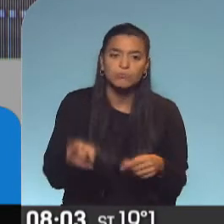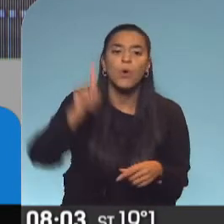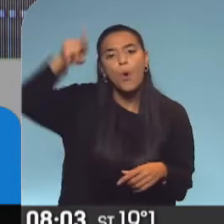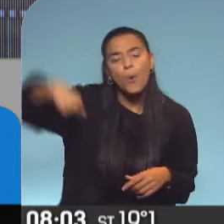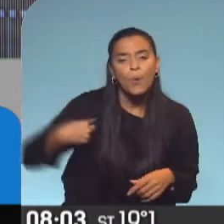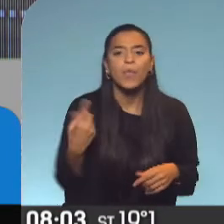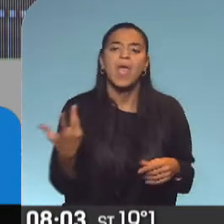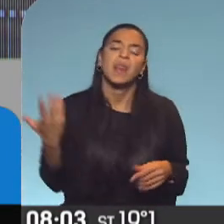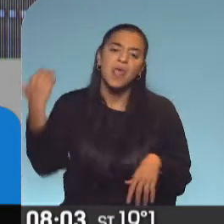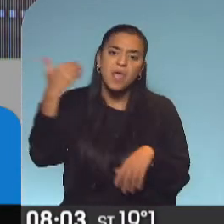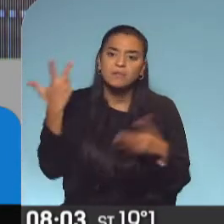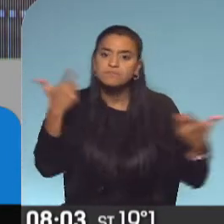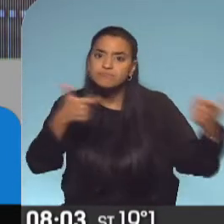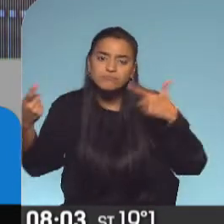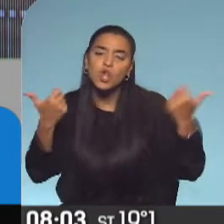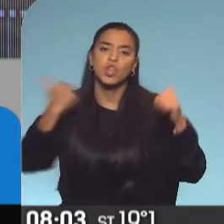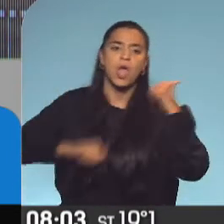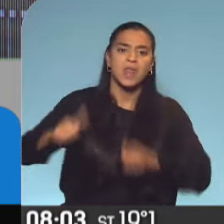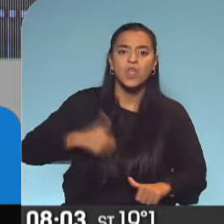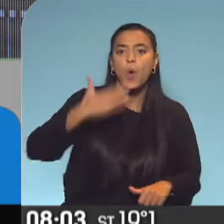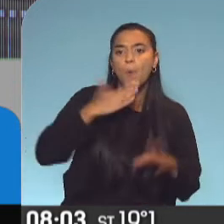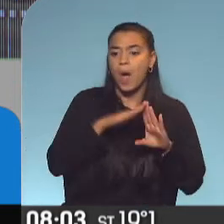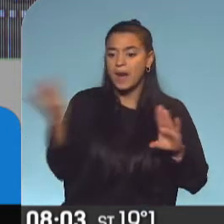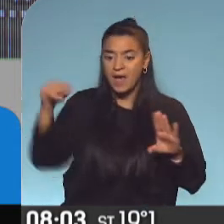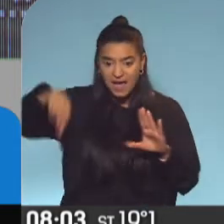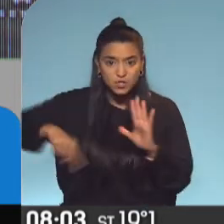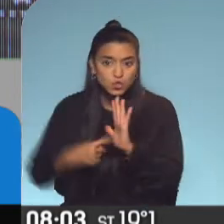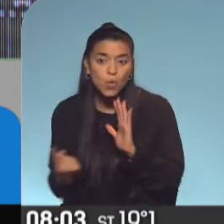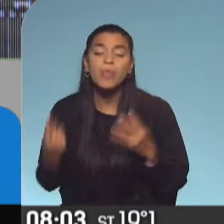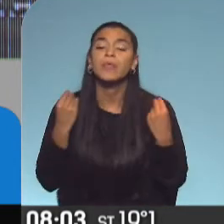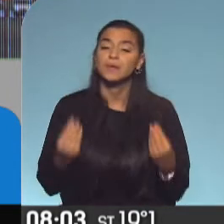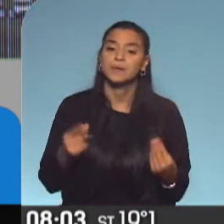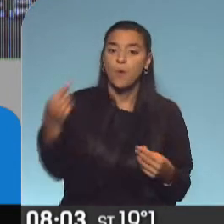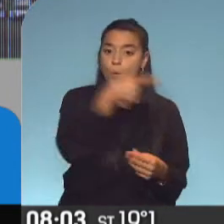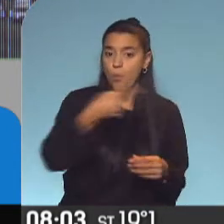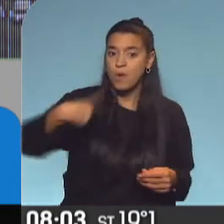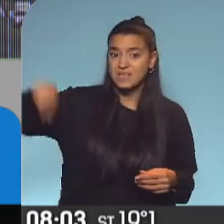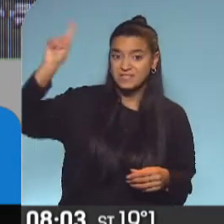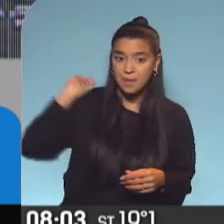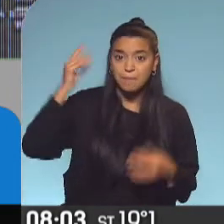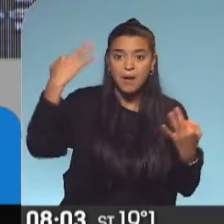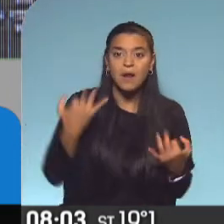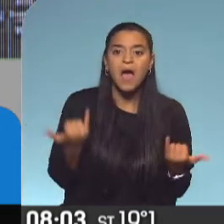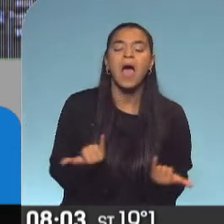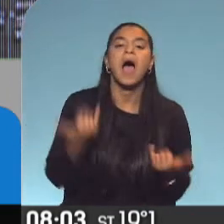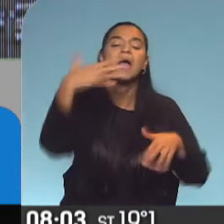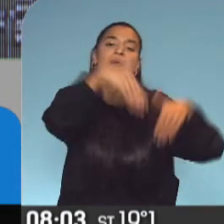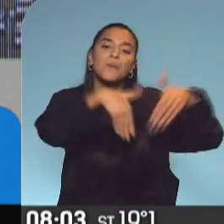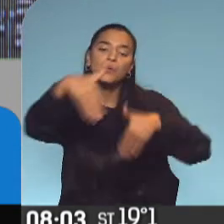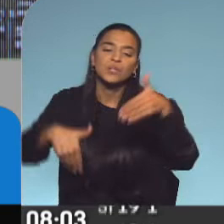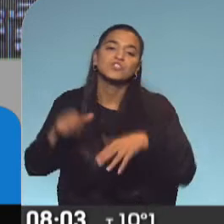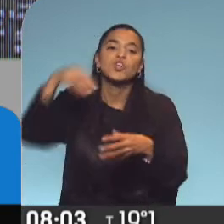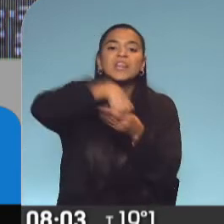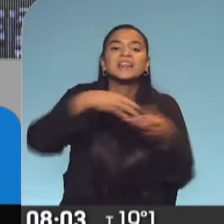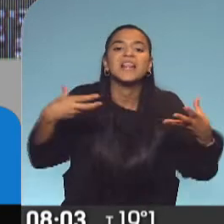incidente con tiroteo y heridos en el barrio de Barracas, aquí en la ciudad de Buenos Aires, es hace una semana se concretaron las internas de la Unión Cívica